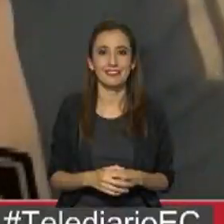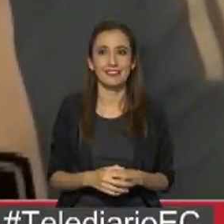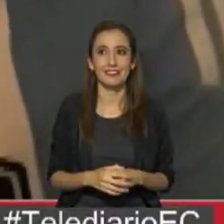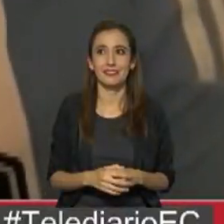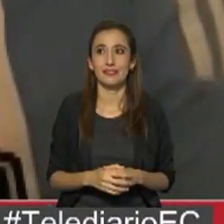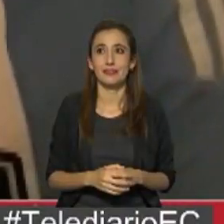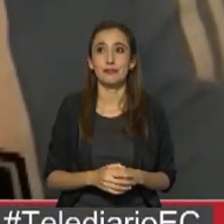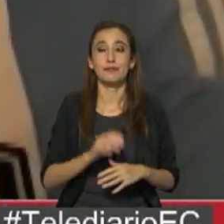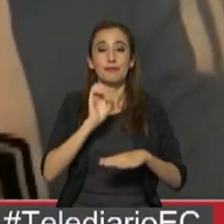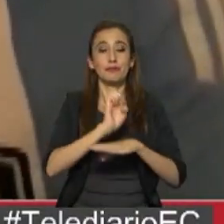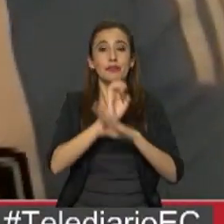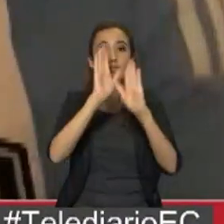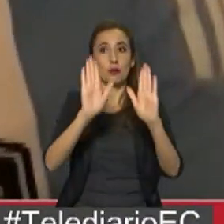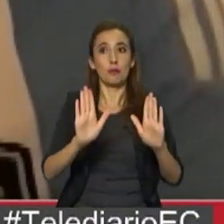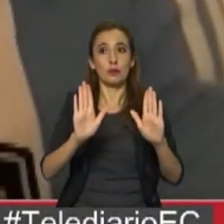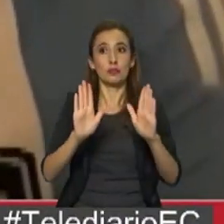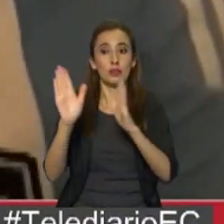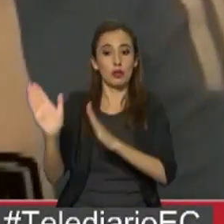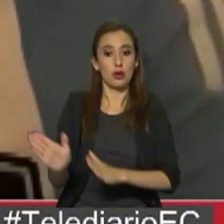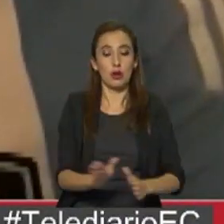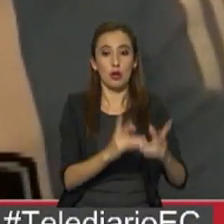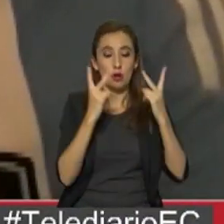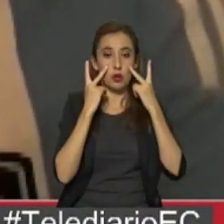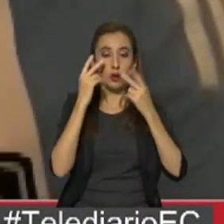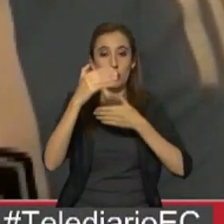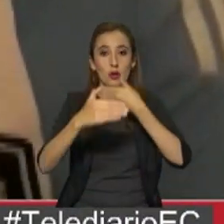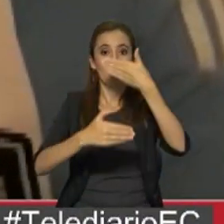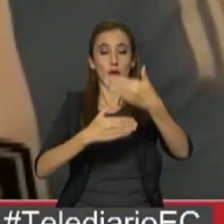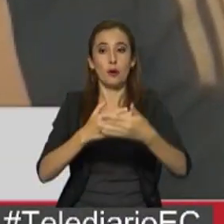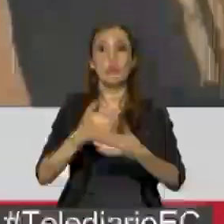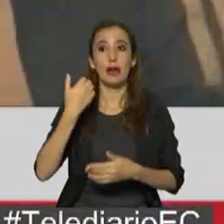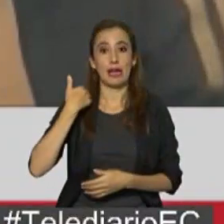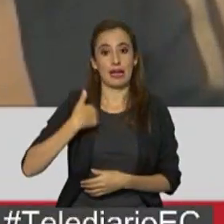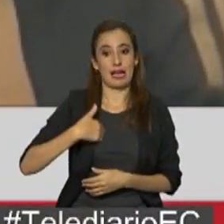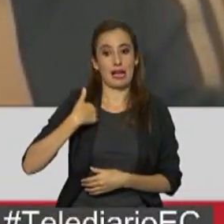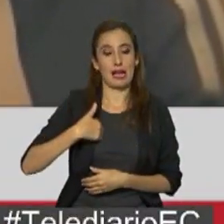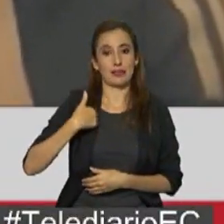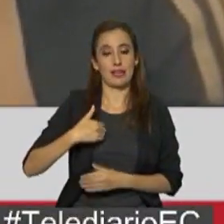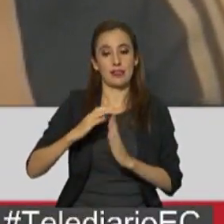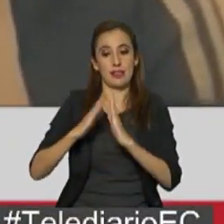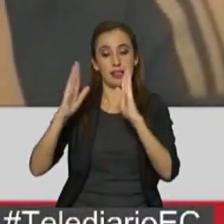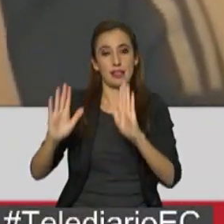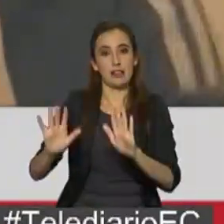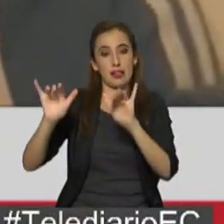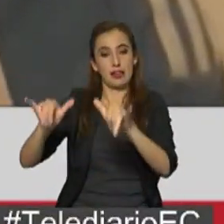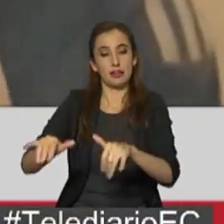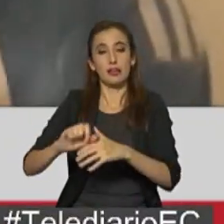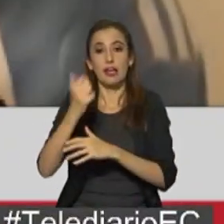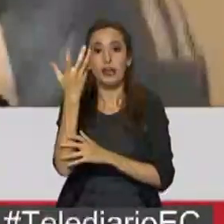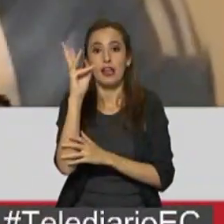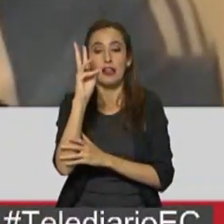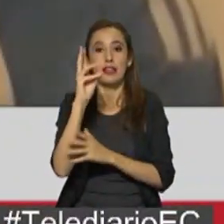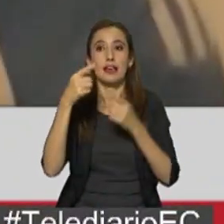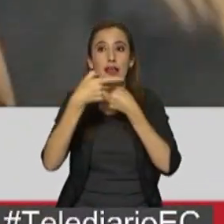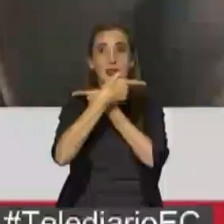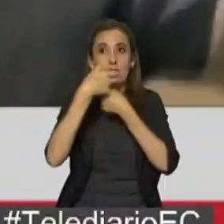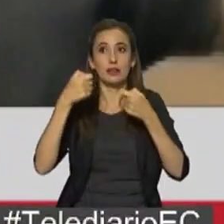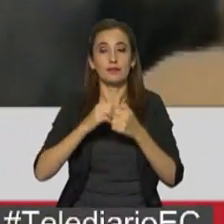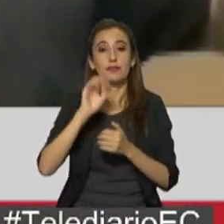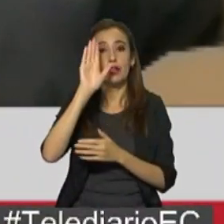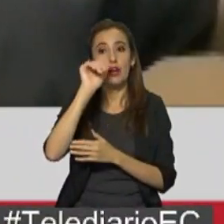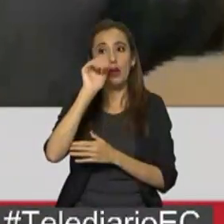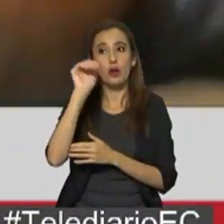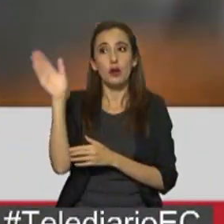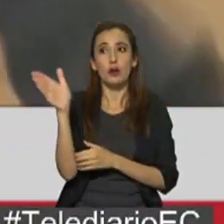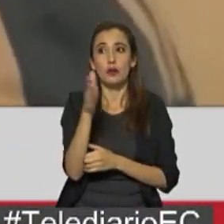son los ecuatorianos estamos varados en la ciudad de buenos aires en la argentina desde el 16 de marzo para la serie b